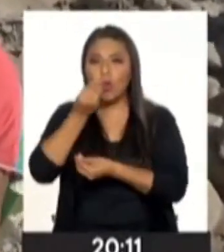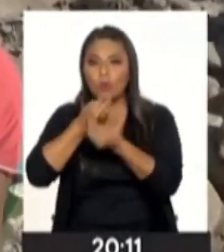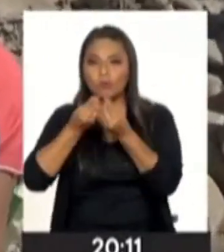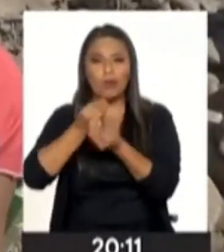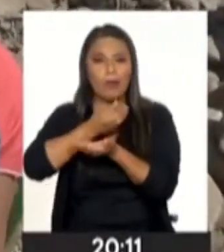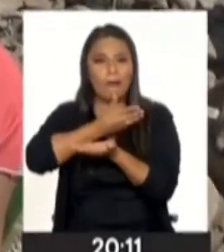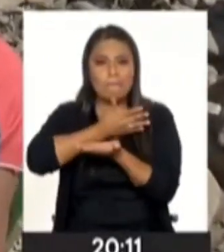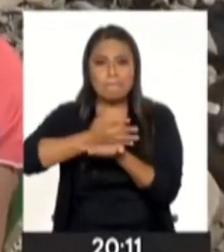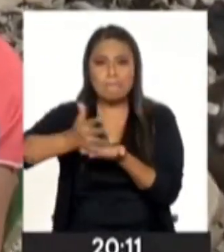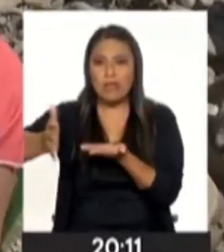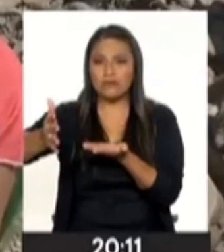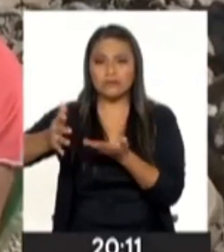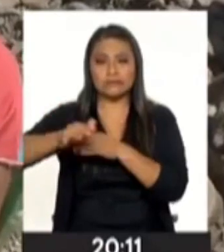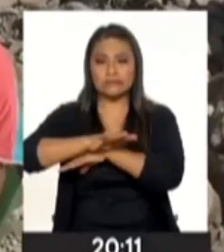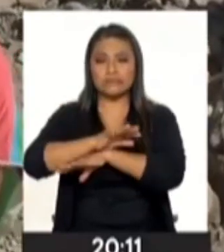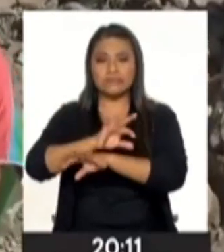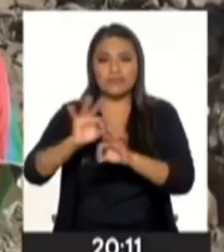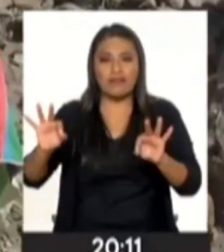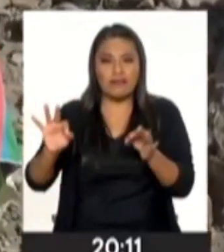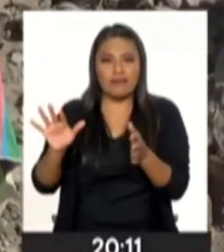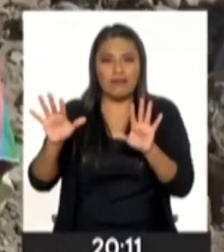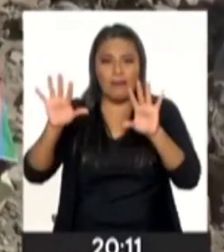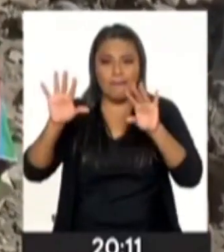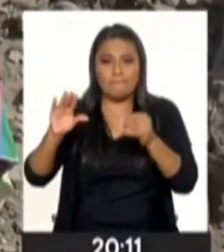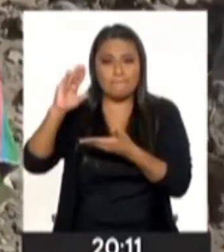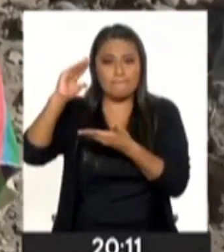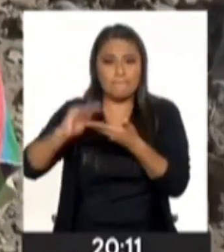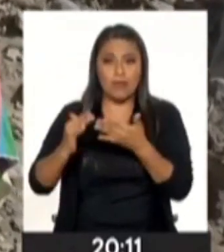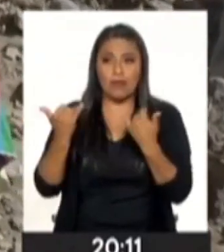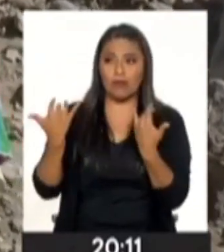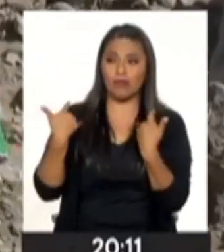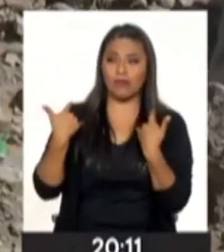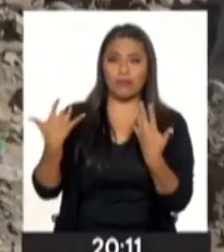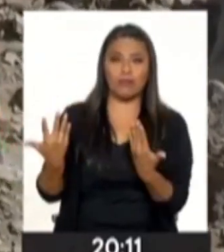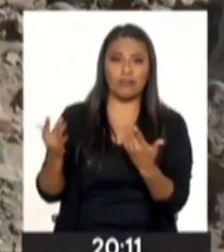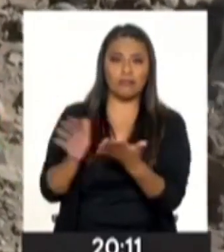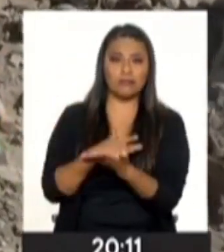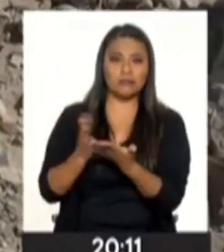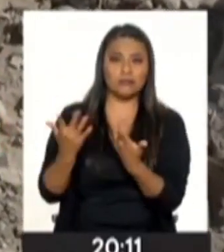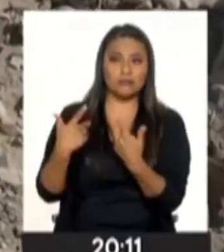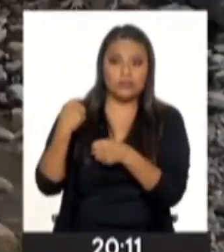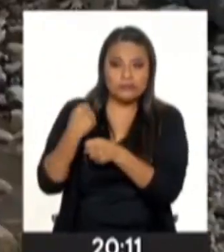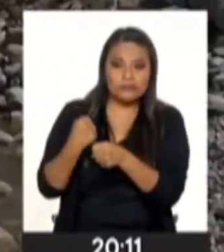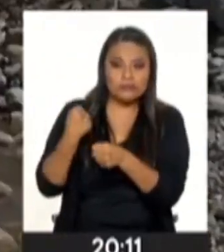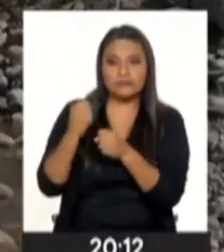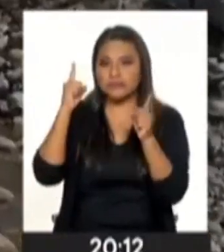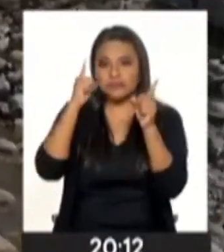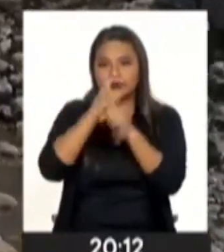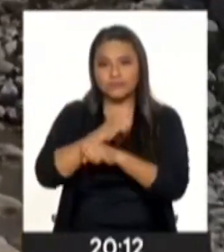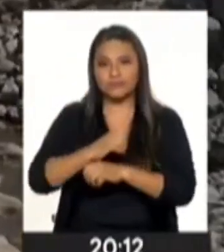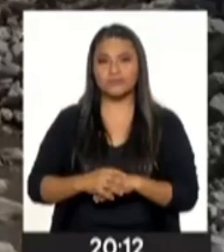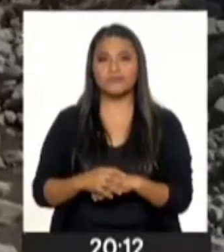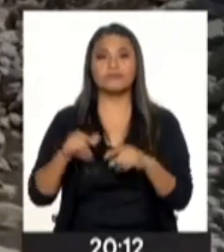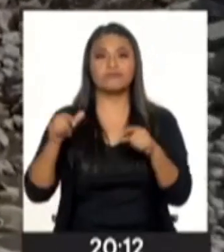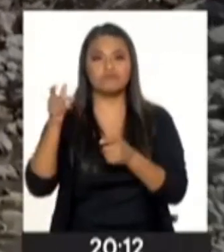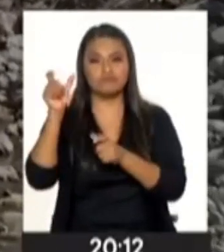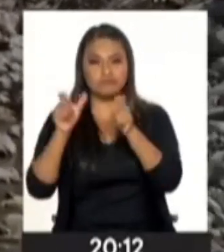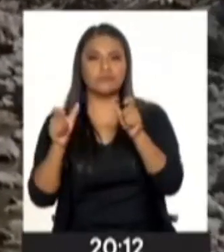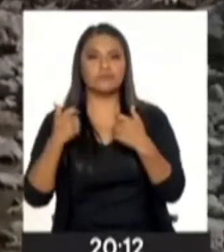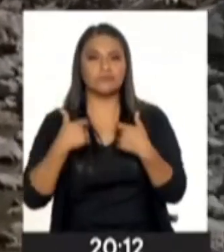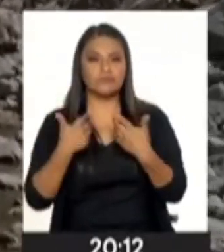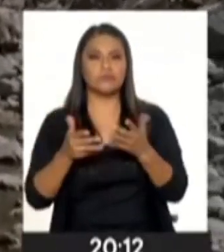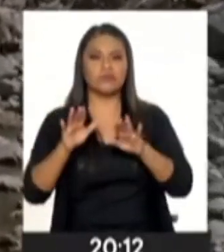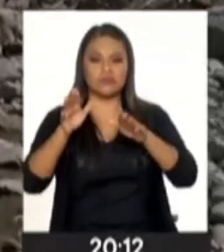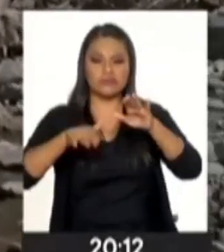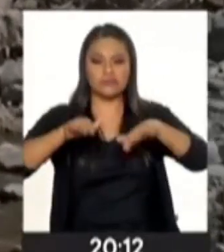todo se lo llevó no dejó nada absolutamente nada y estamos ahorita en las ruinas de prácticamente para trabajar no se puede los vecinos piden la